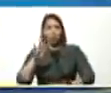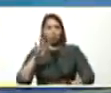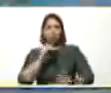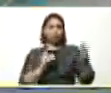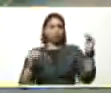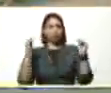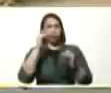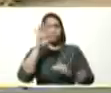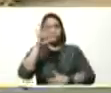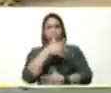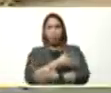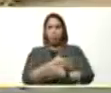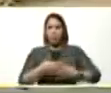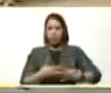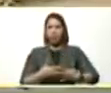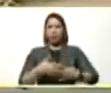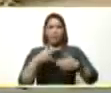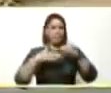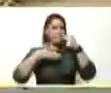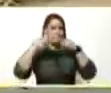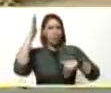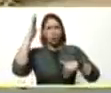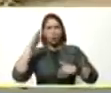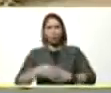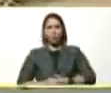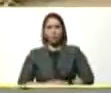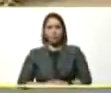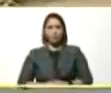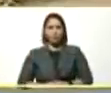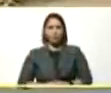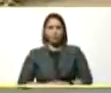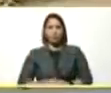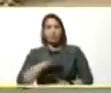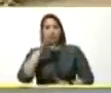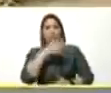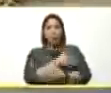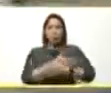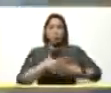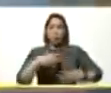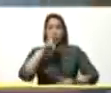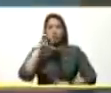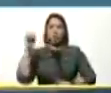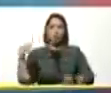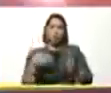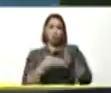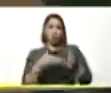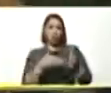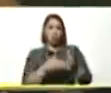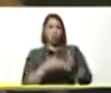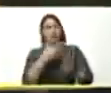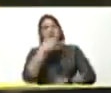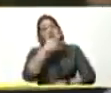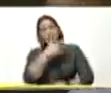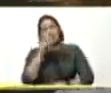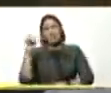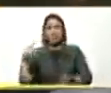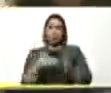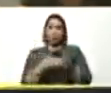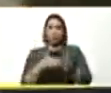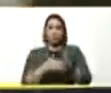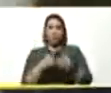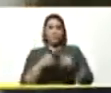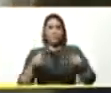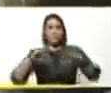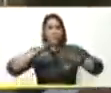los 5 millones y pasamos de largo a 5.200.000, 5.300.000 para